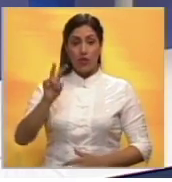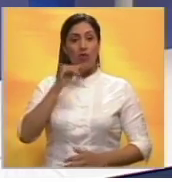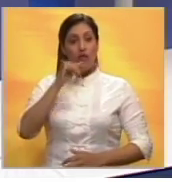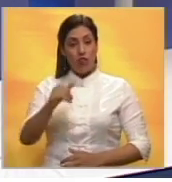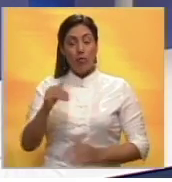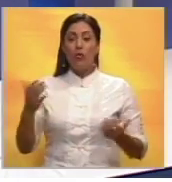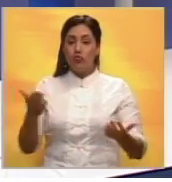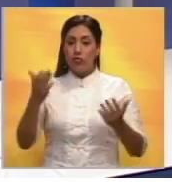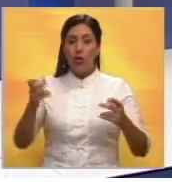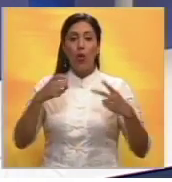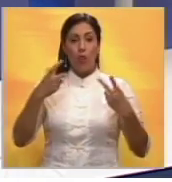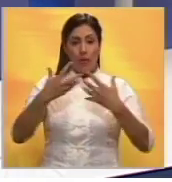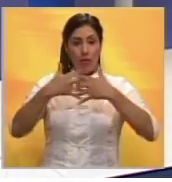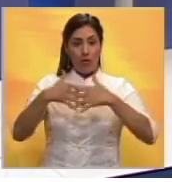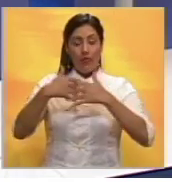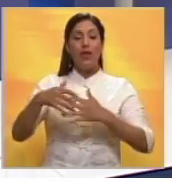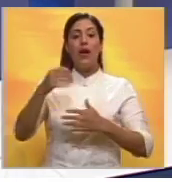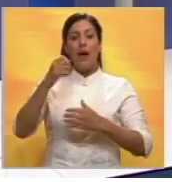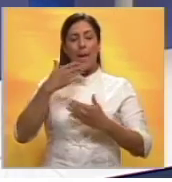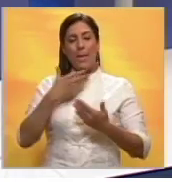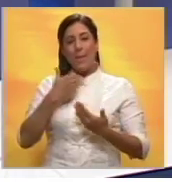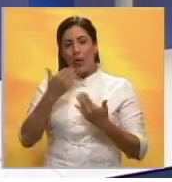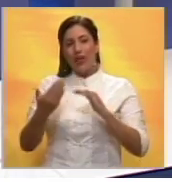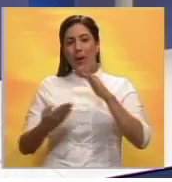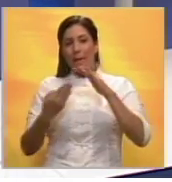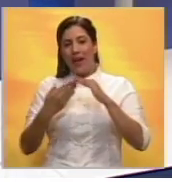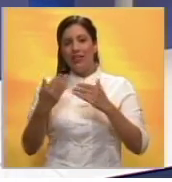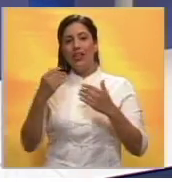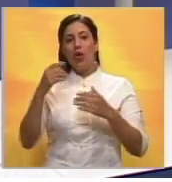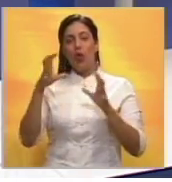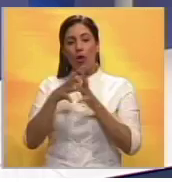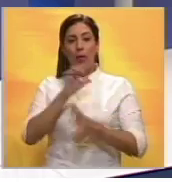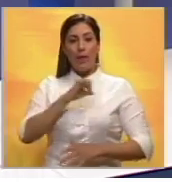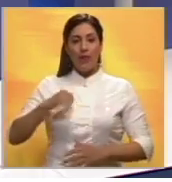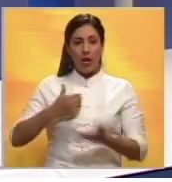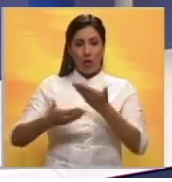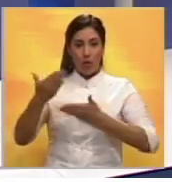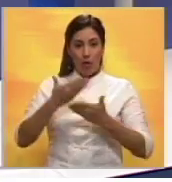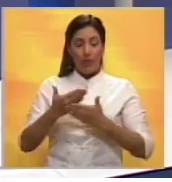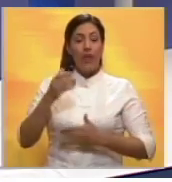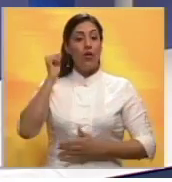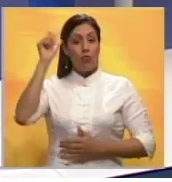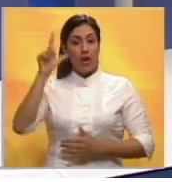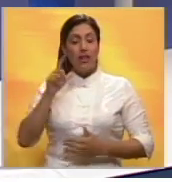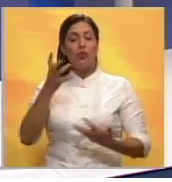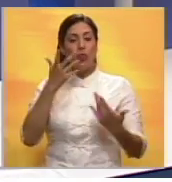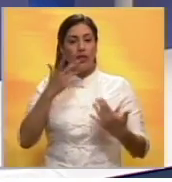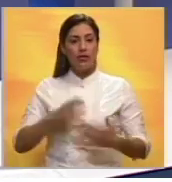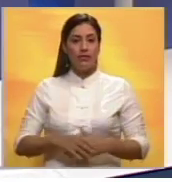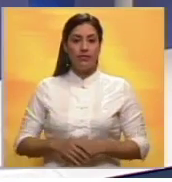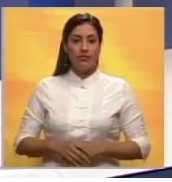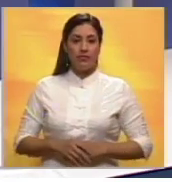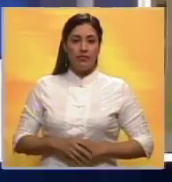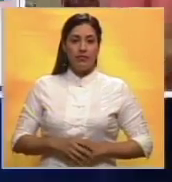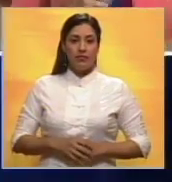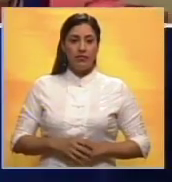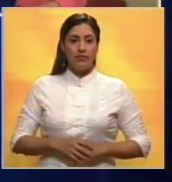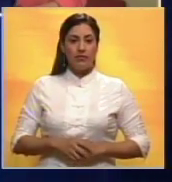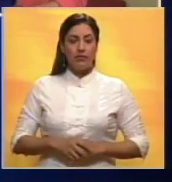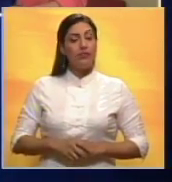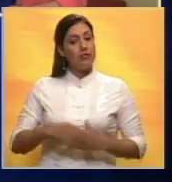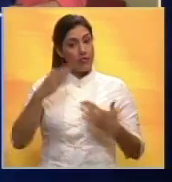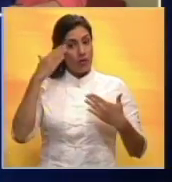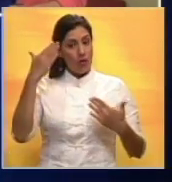informó que impulsarán la producción de bienes básicos por parte del sector privado de la economía Luis Flores nos tiene el reporte